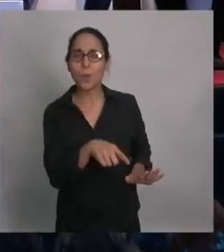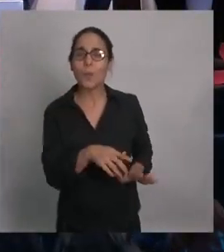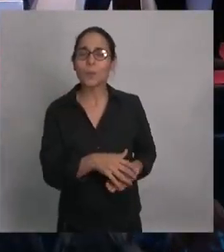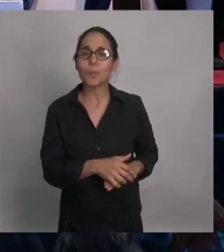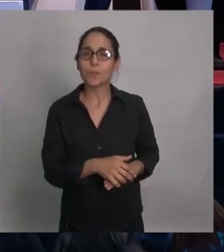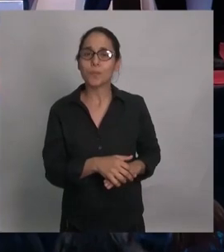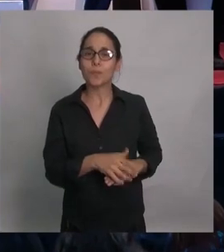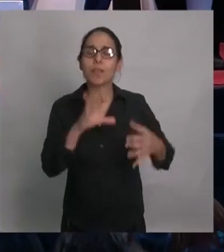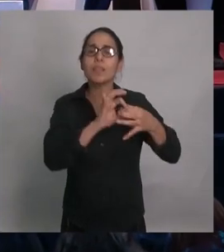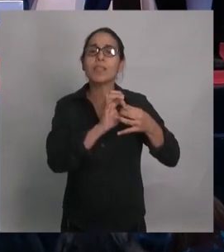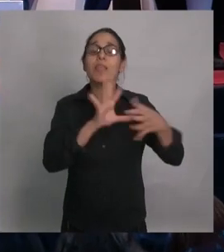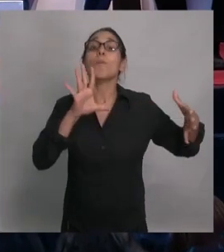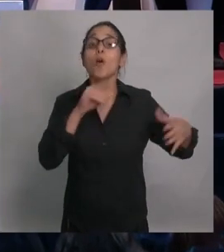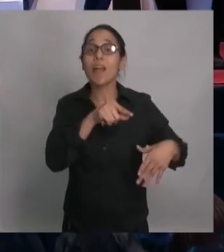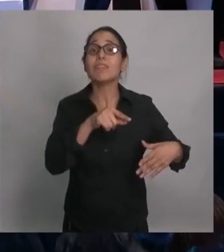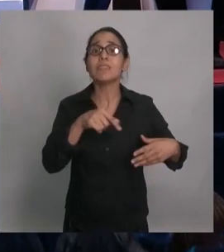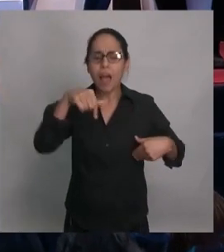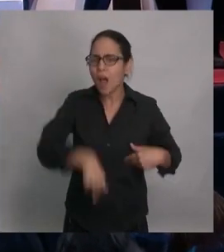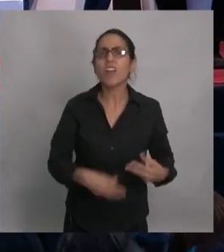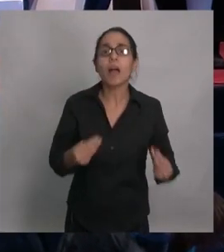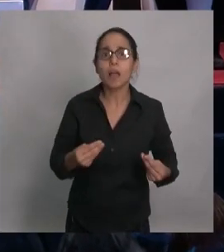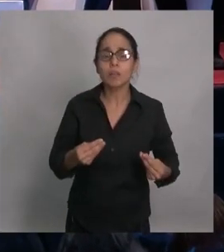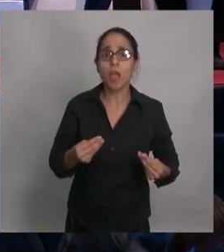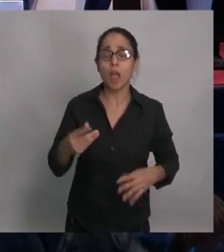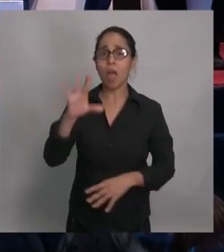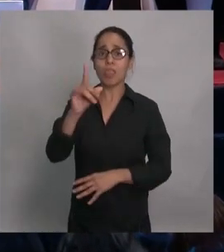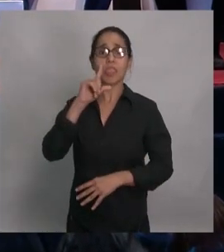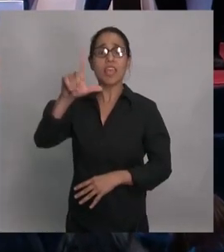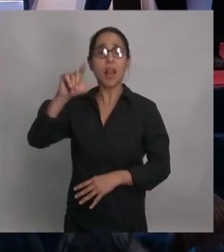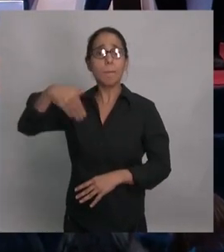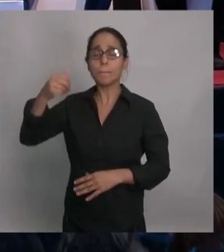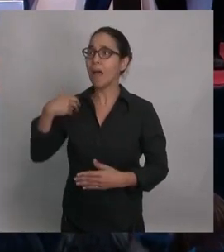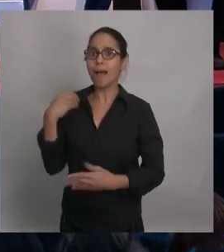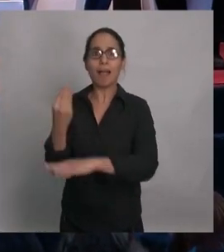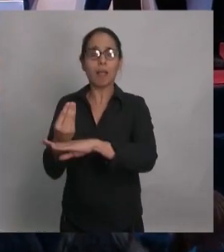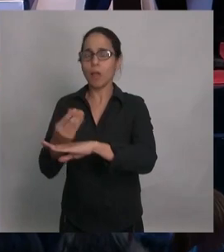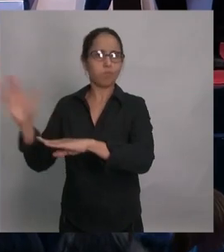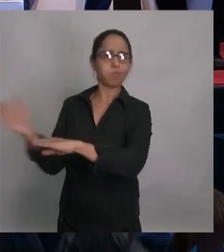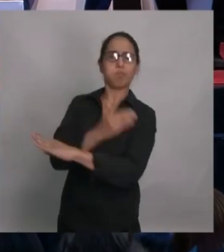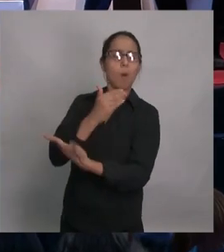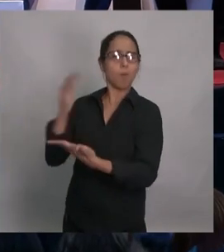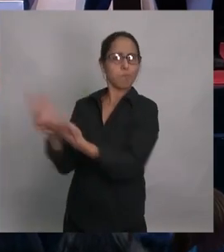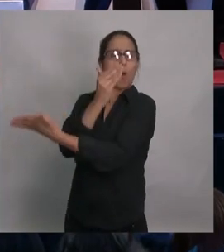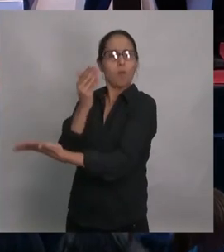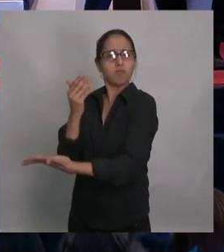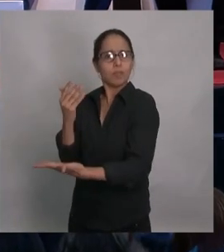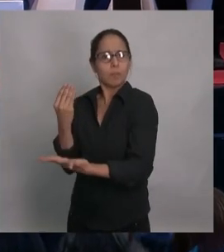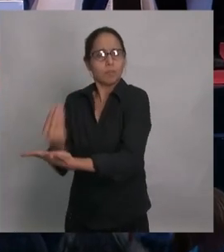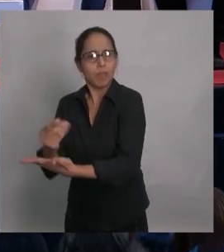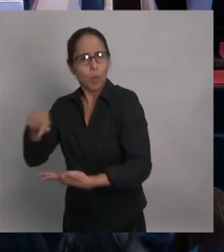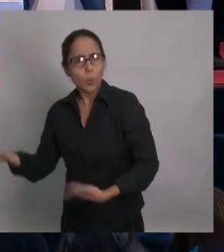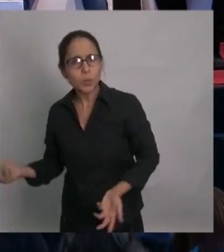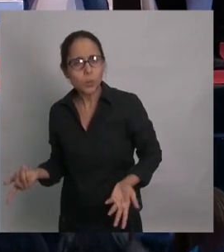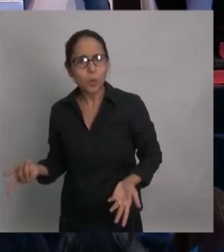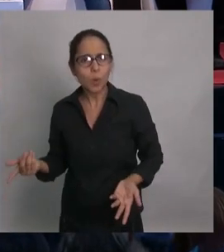voltear a Dilma en un proceso ridículo de impeachment, esta democracia que puede